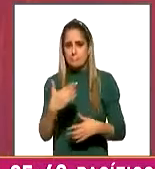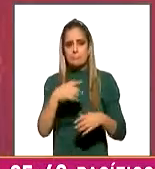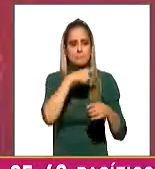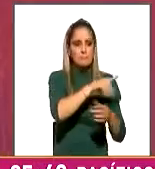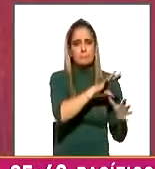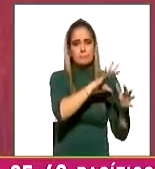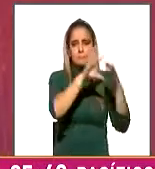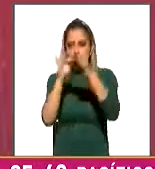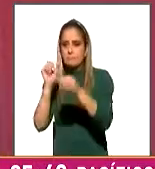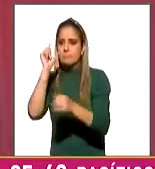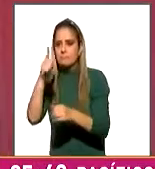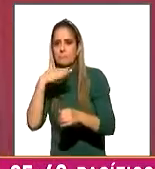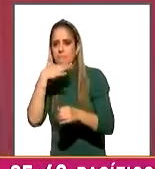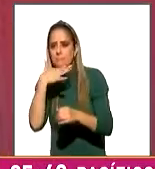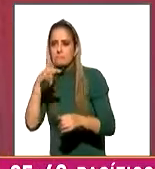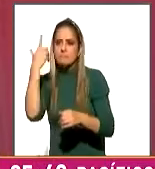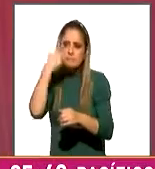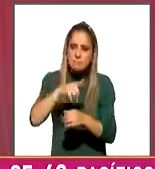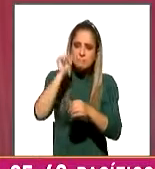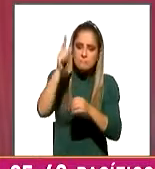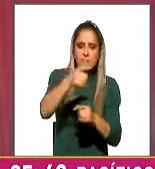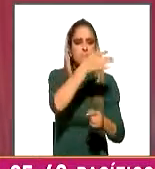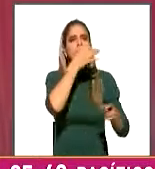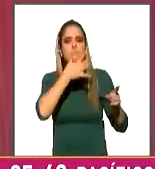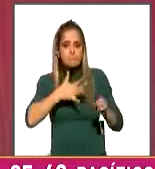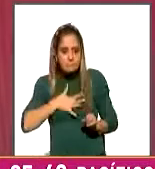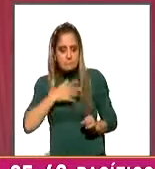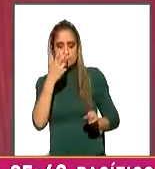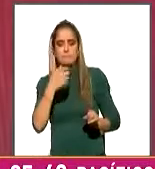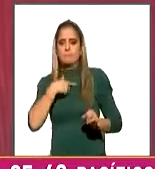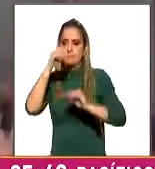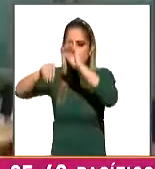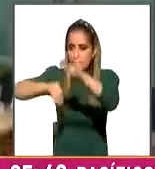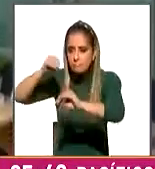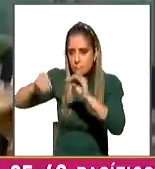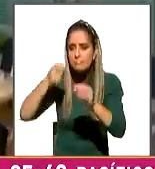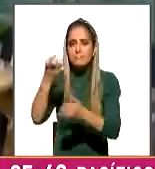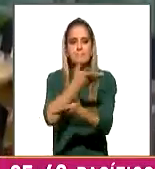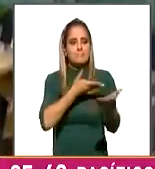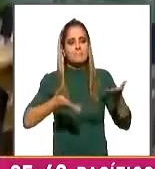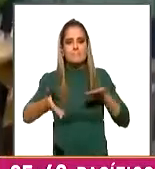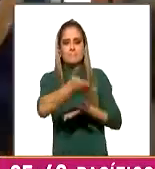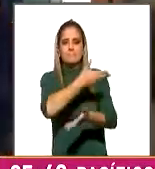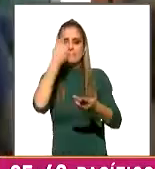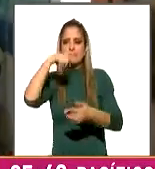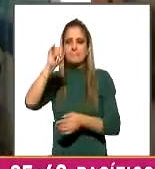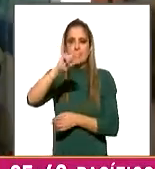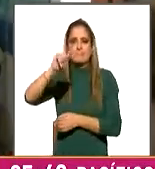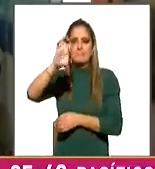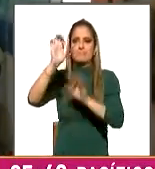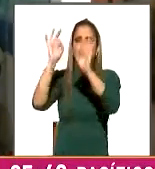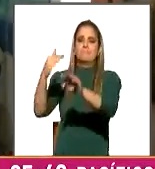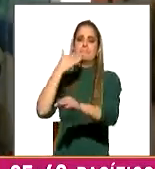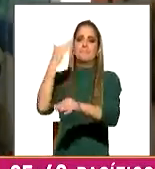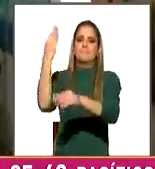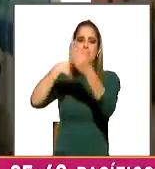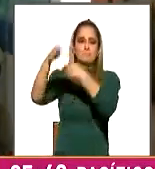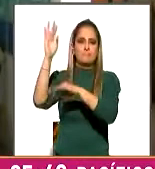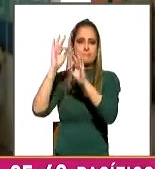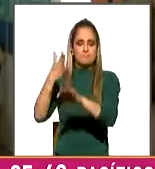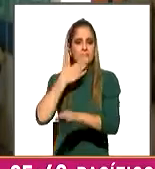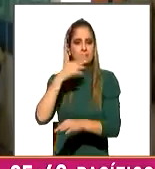ISSSTE son los derechohabientes y queremos tener una relación estrecha con ellos. Tenemos dos privilegiados, los adultos mayores y nuestros